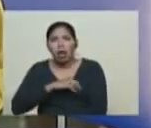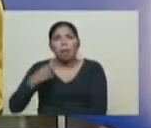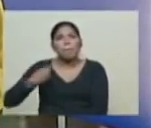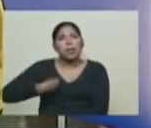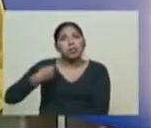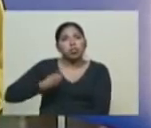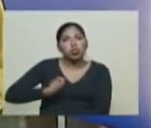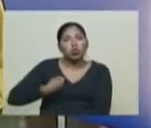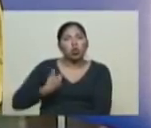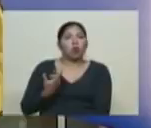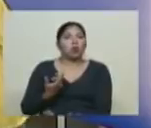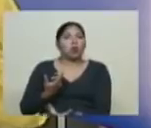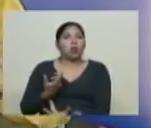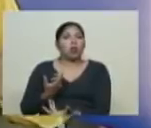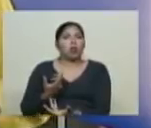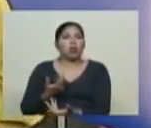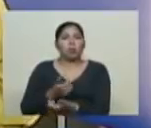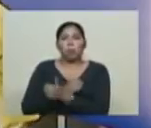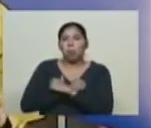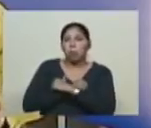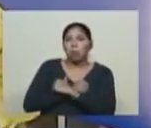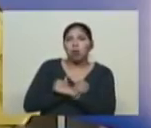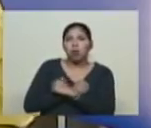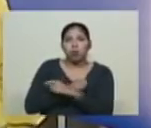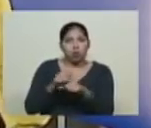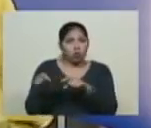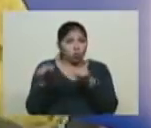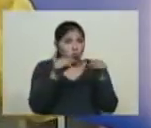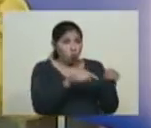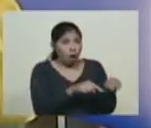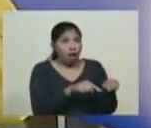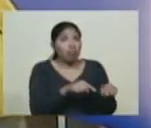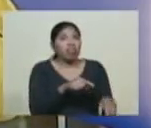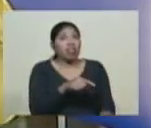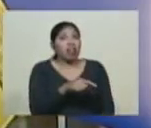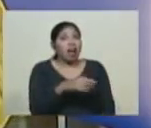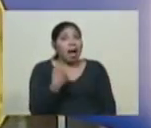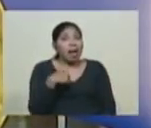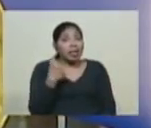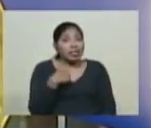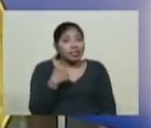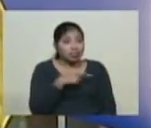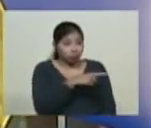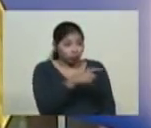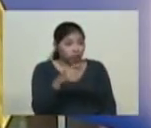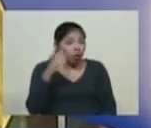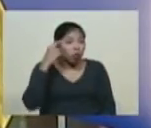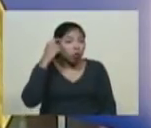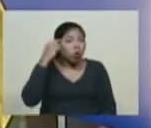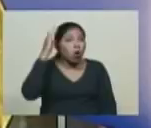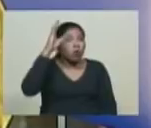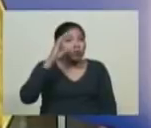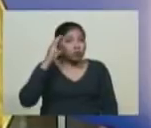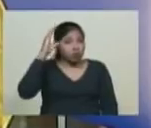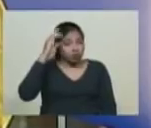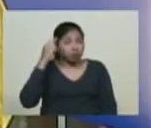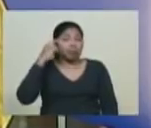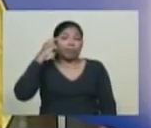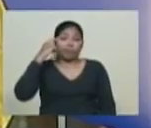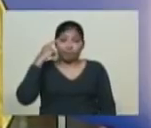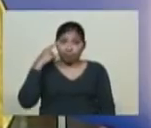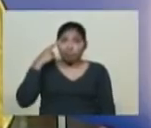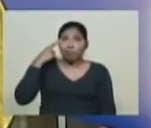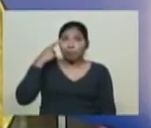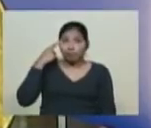en jubilaciones, como está pasando en Argentina. Es bueno que tengamos consciente de esto,